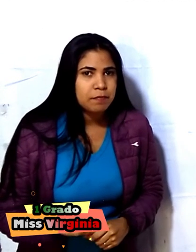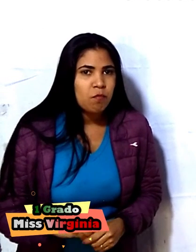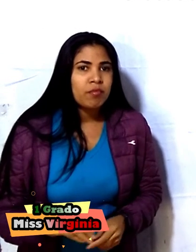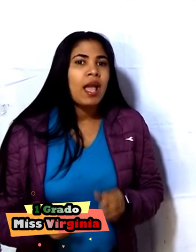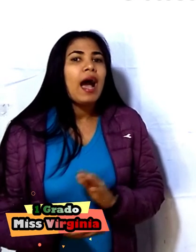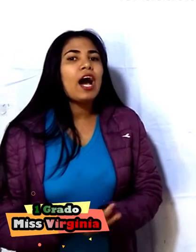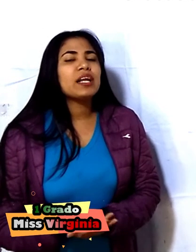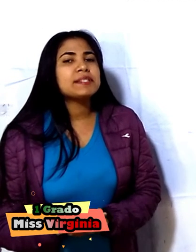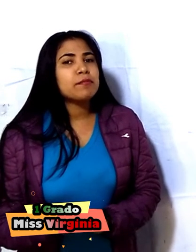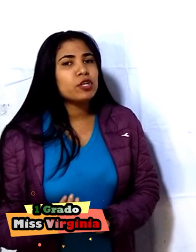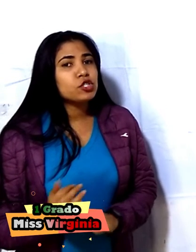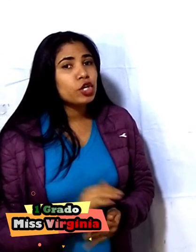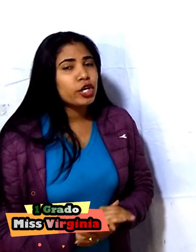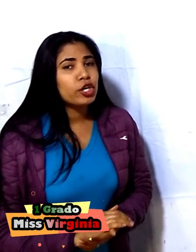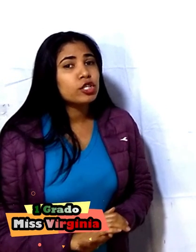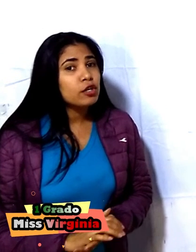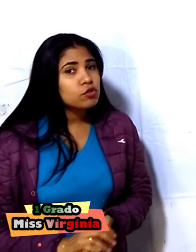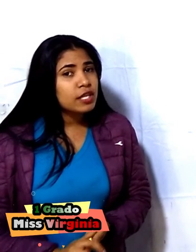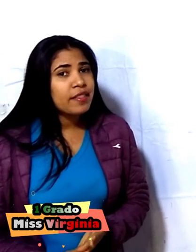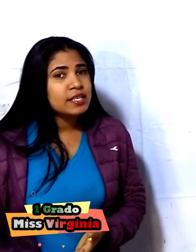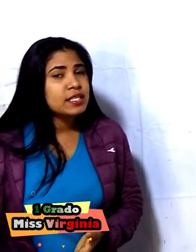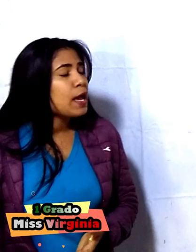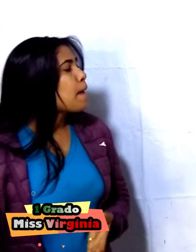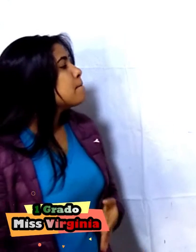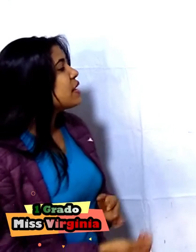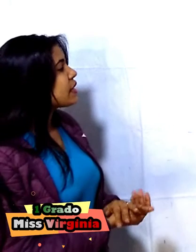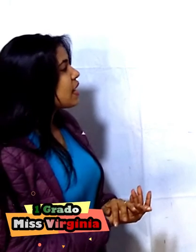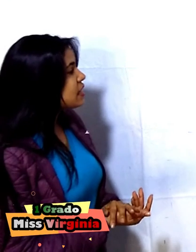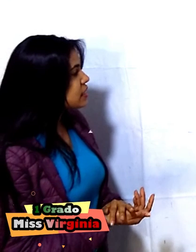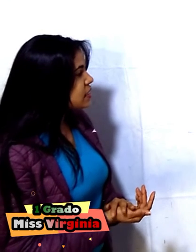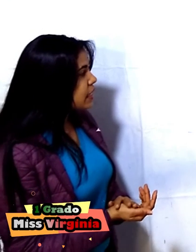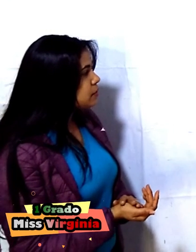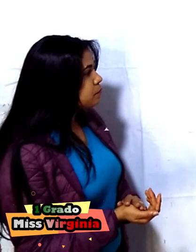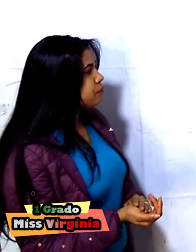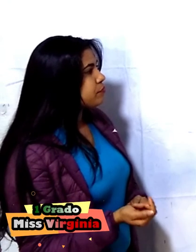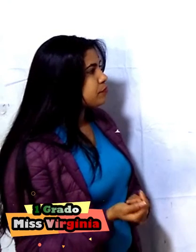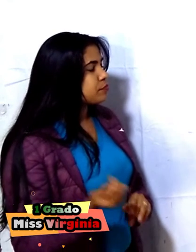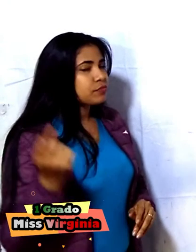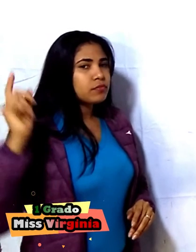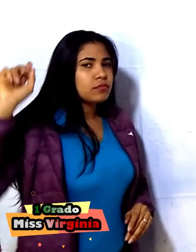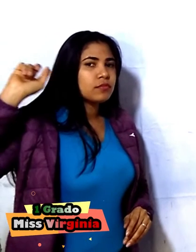¿sí? Ahora, mis amores, yo quiero que ustedes me realicen